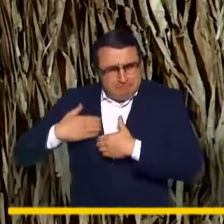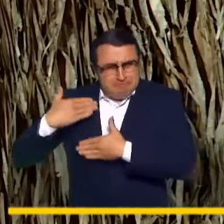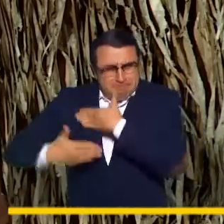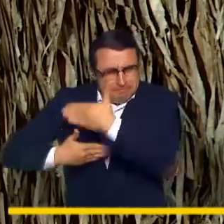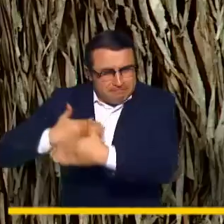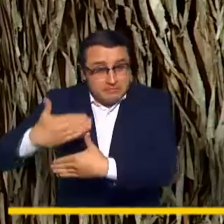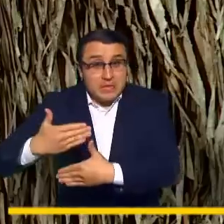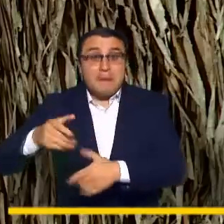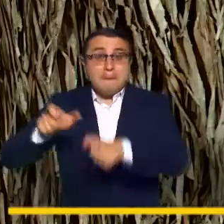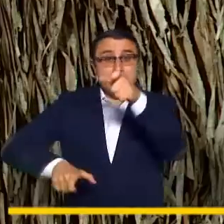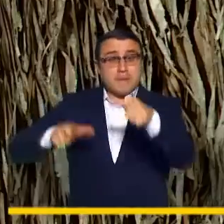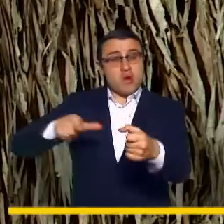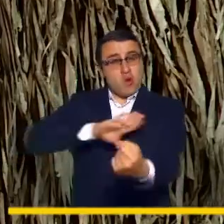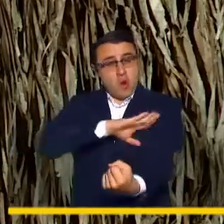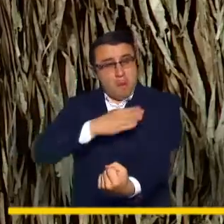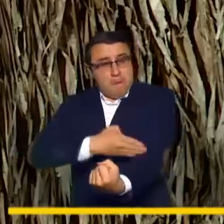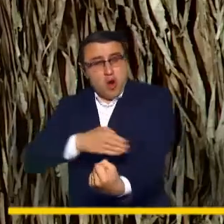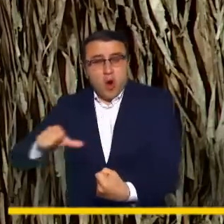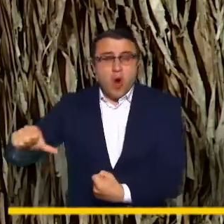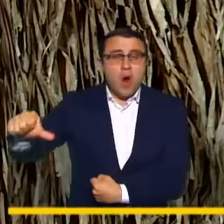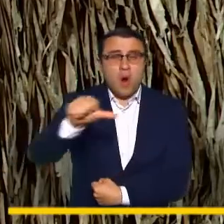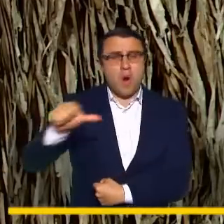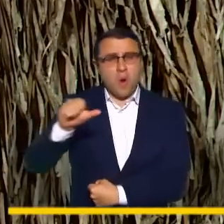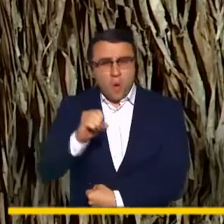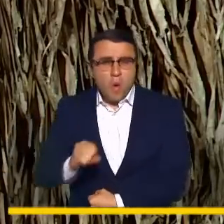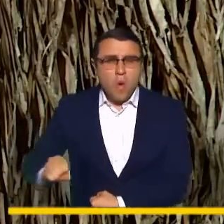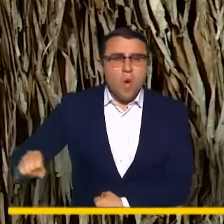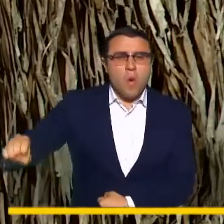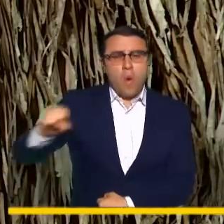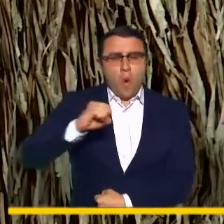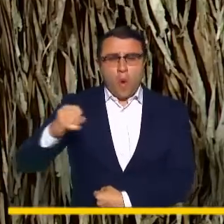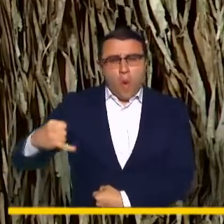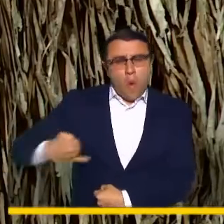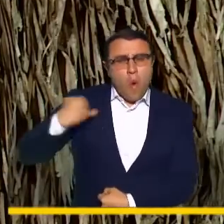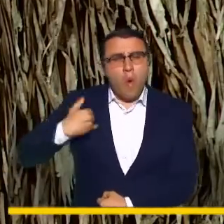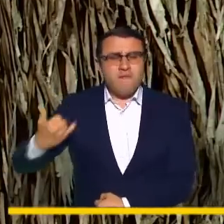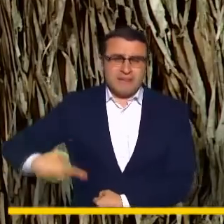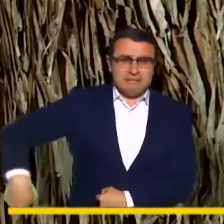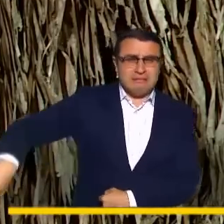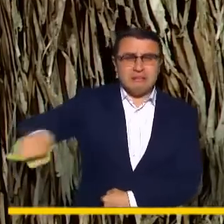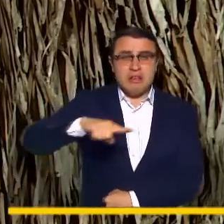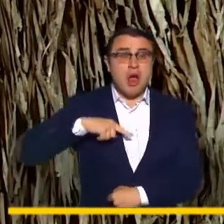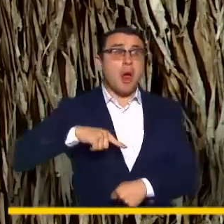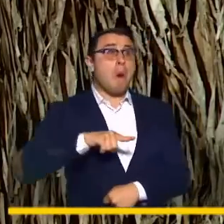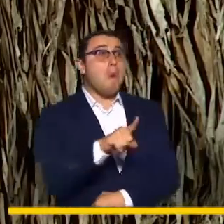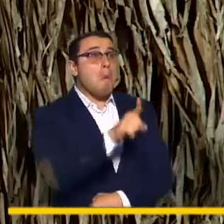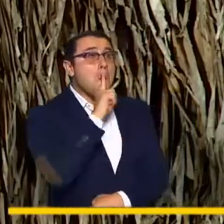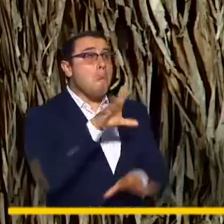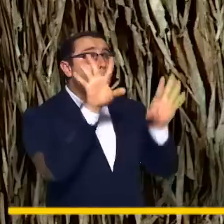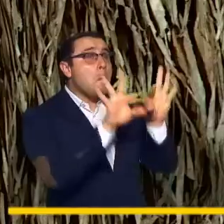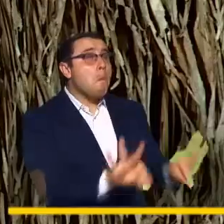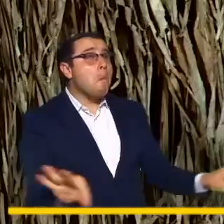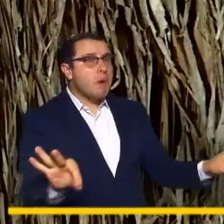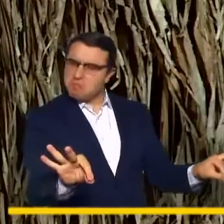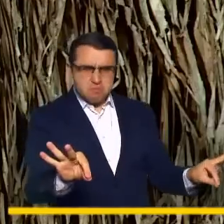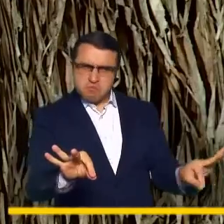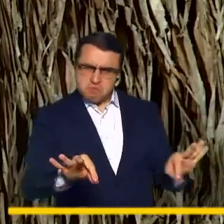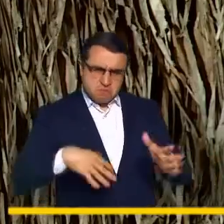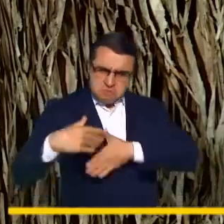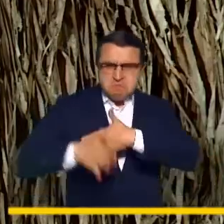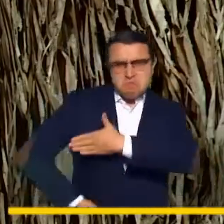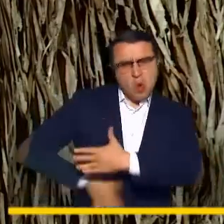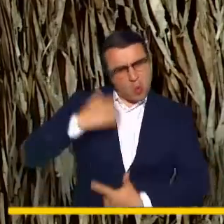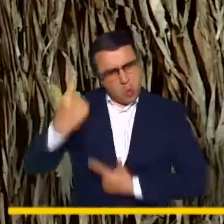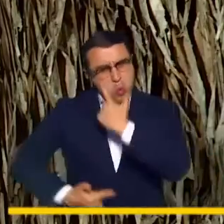las valentías de muchas mujeres, de muchos hombres, de jóvenes que no se dejaron acallar,